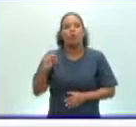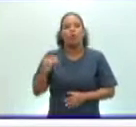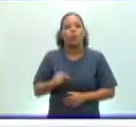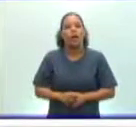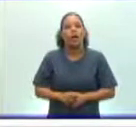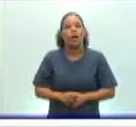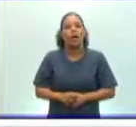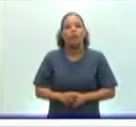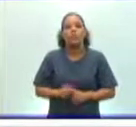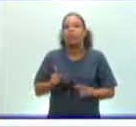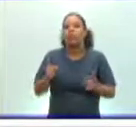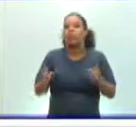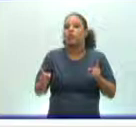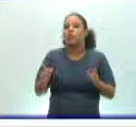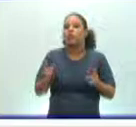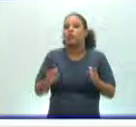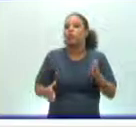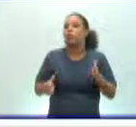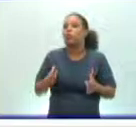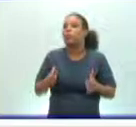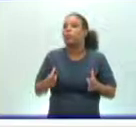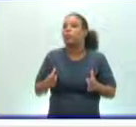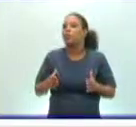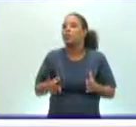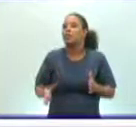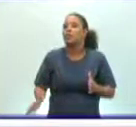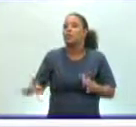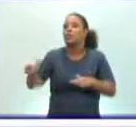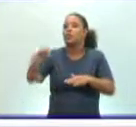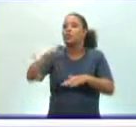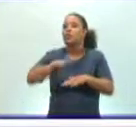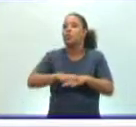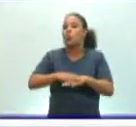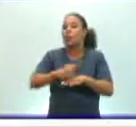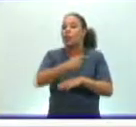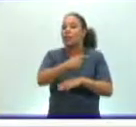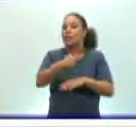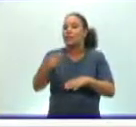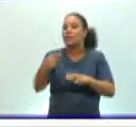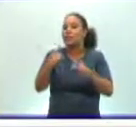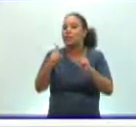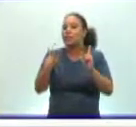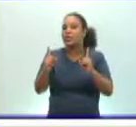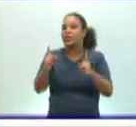los segmentos correspondientes sobre la semirrecta R